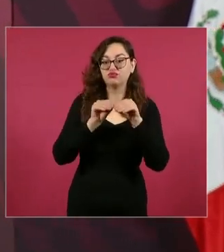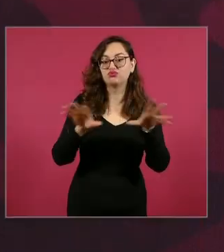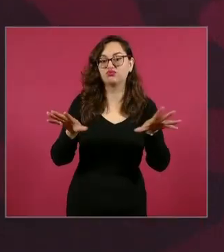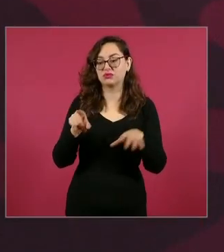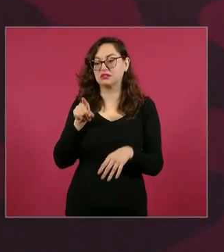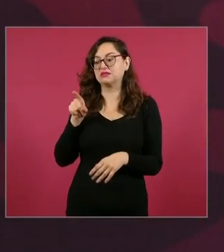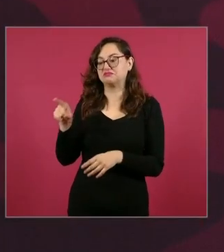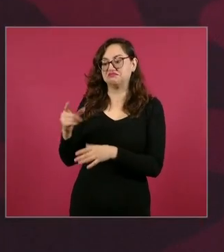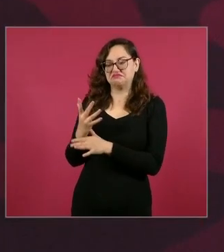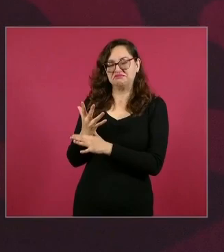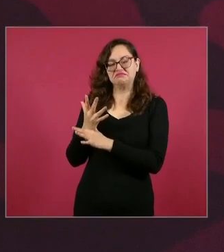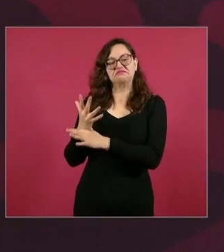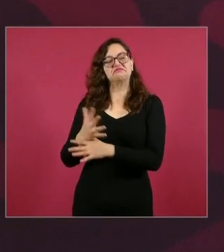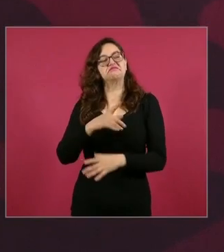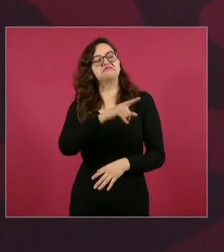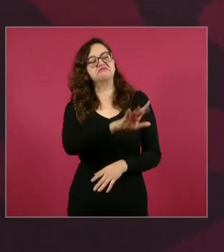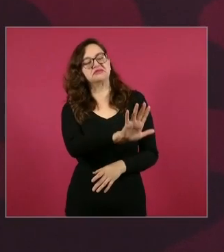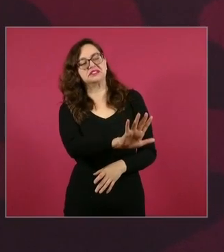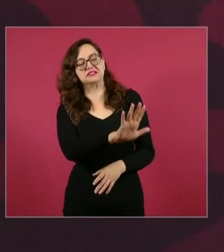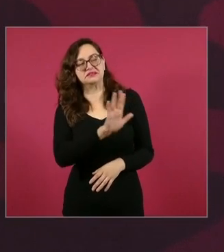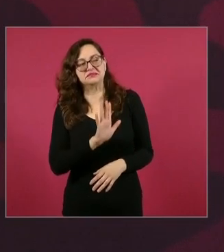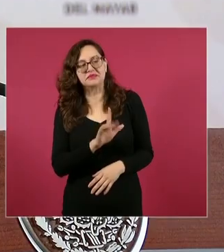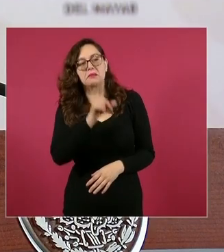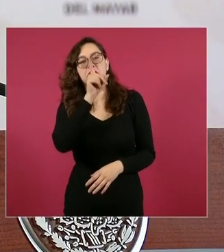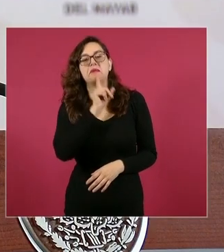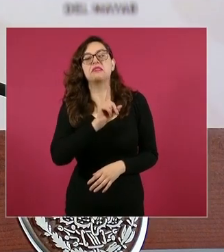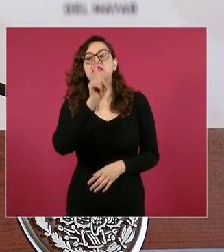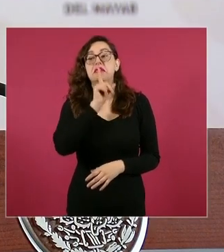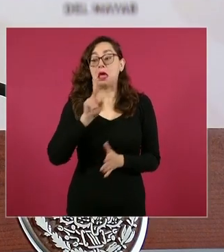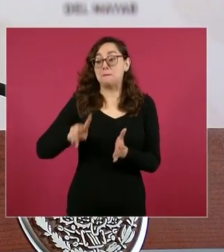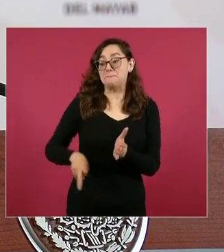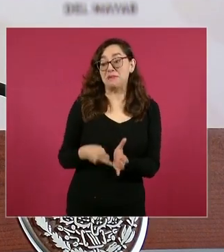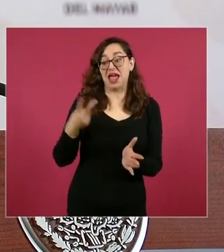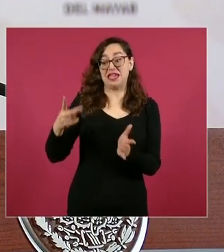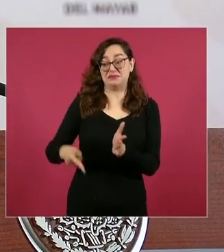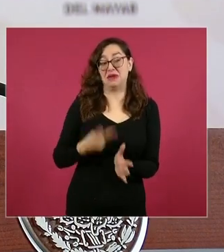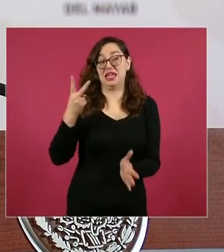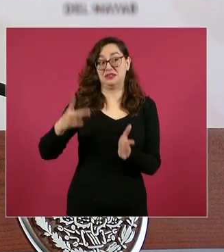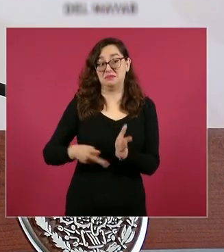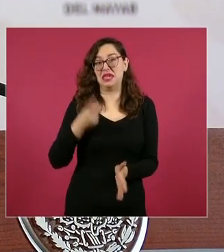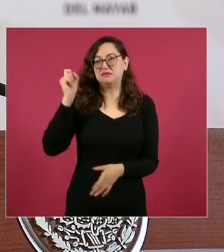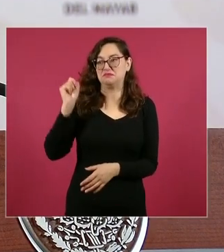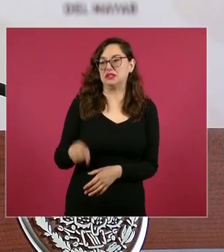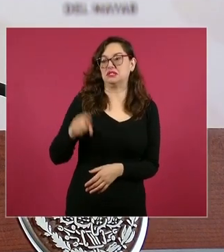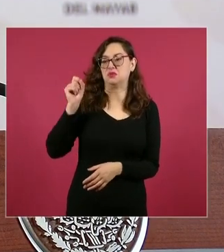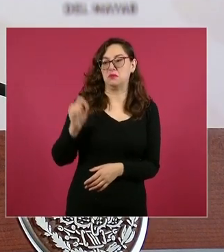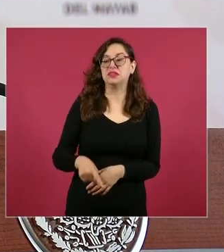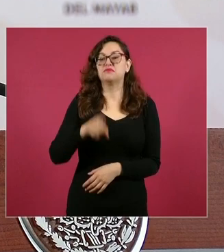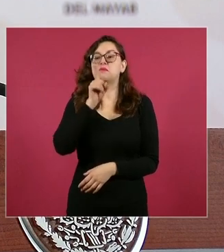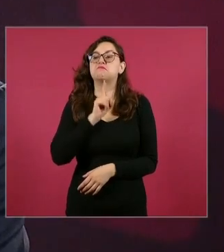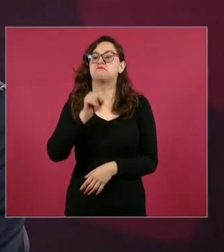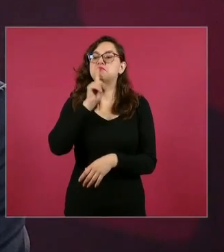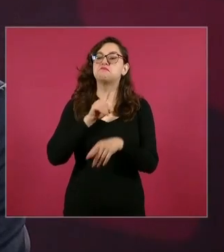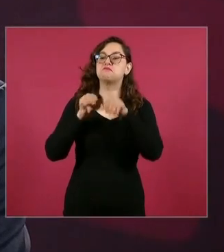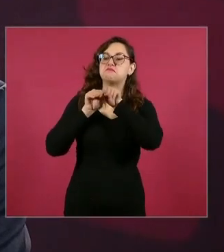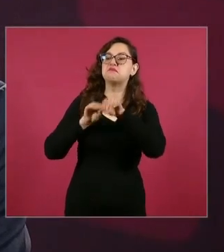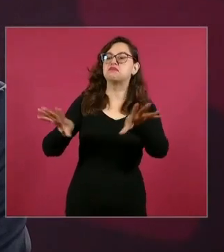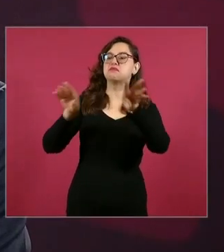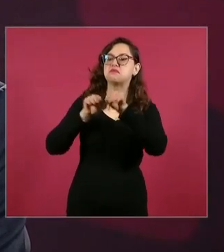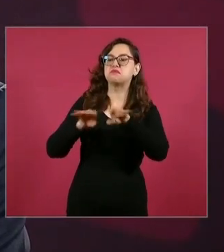la máxima de que una mentira que se repite muchas veces puede convertirse